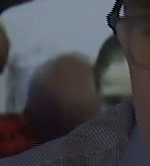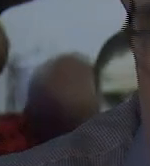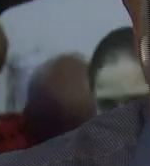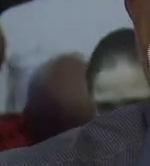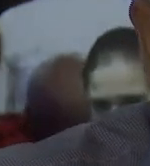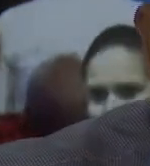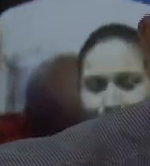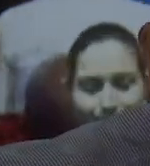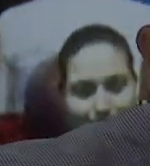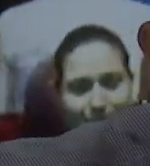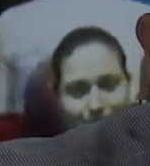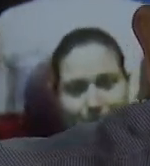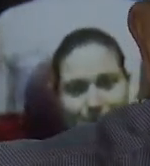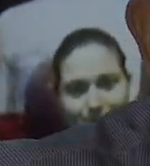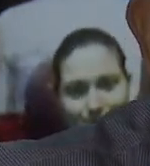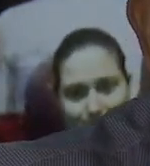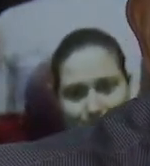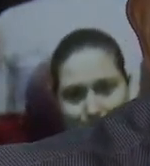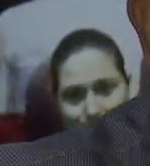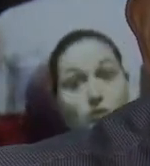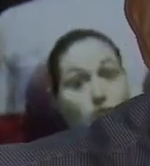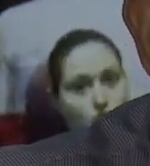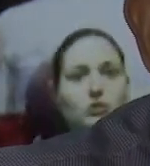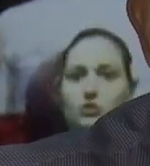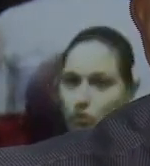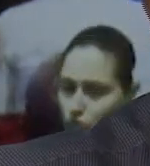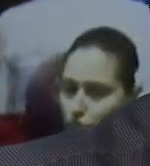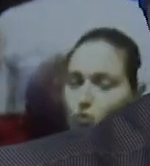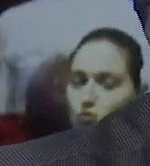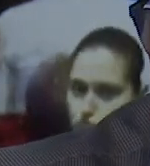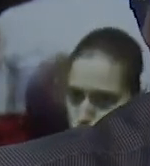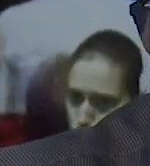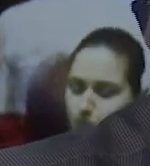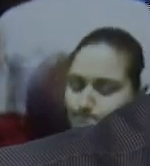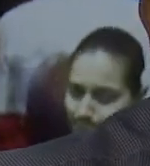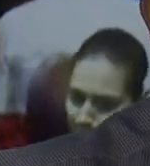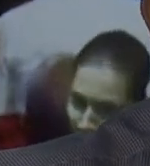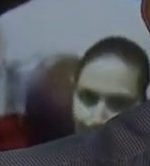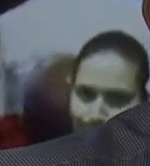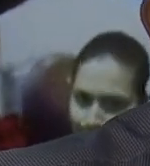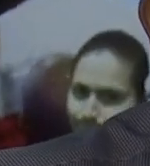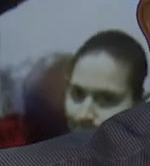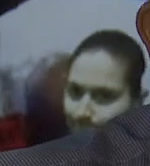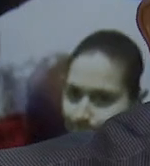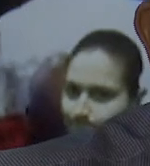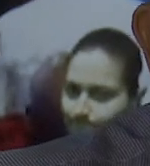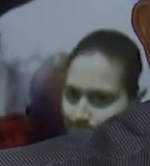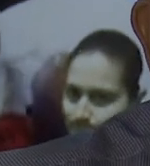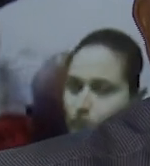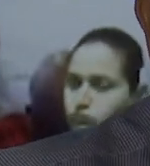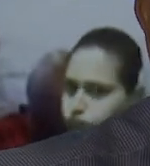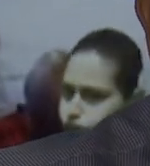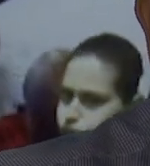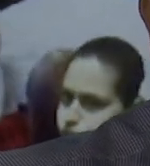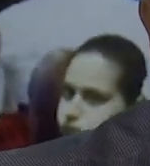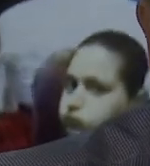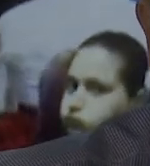está la situación de las lluvias que están